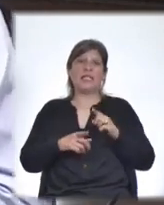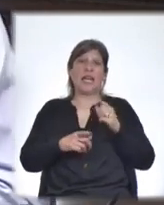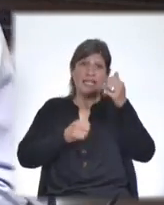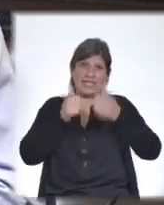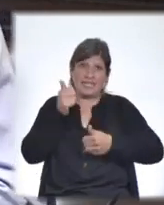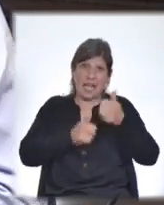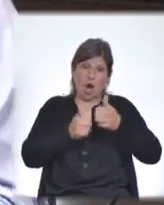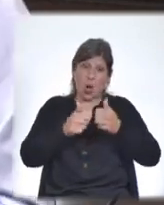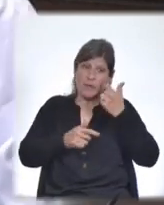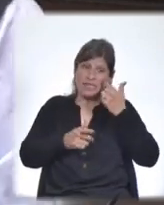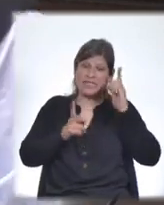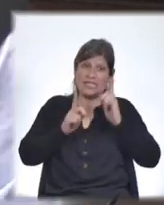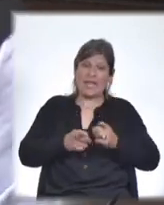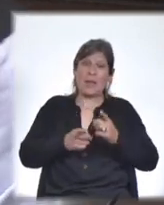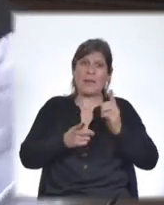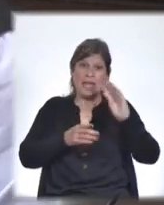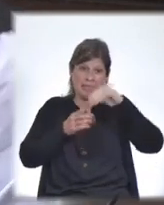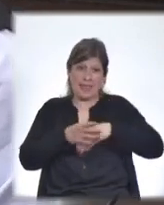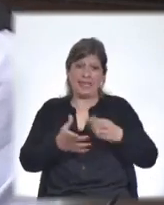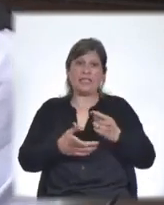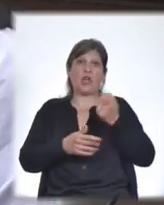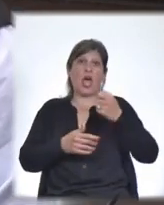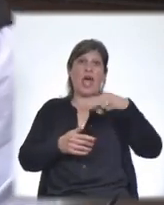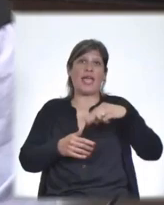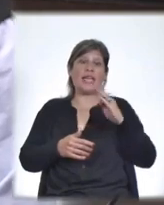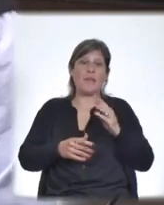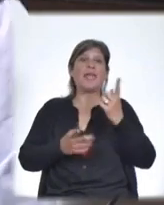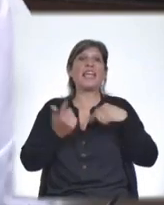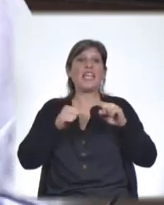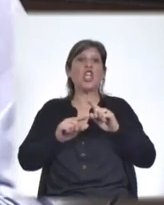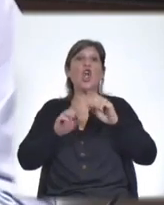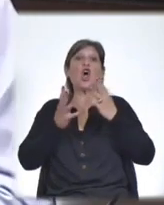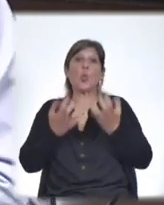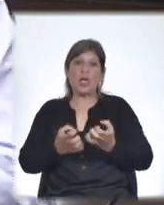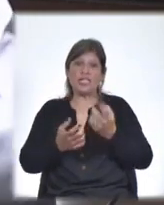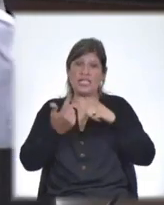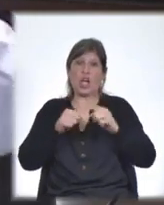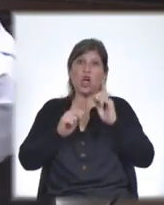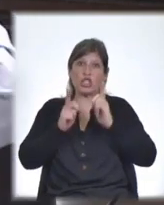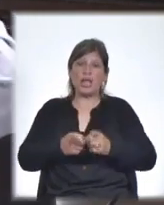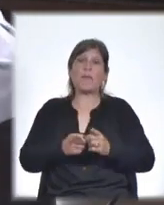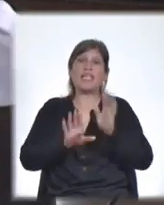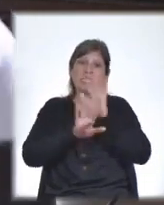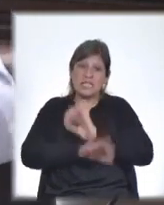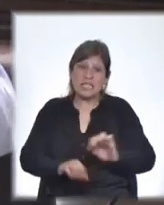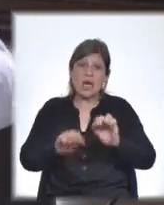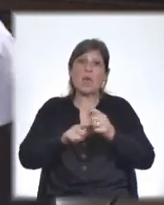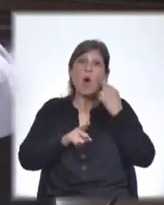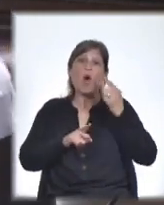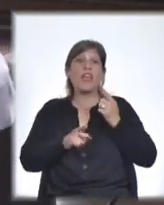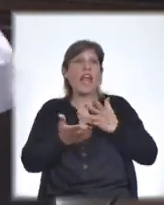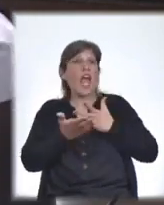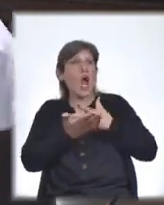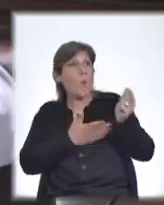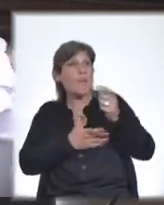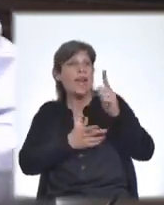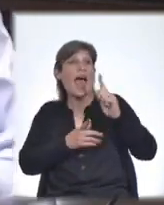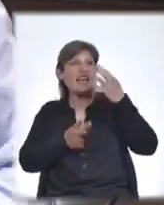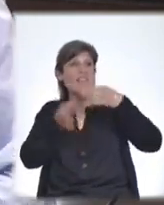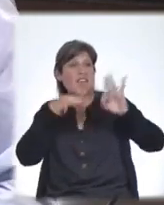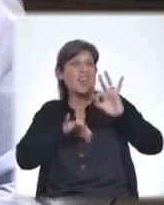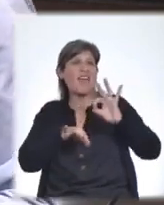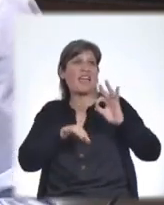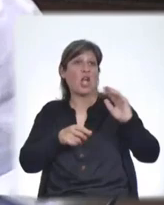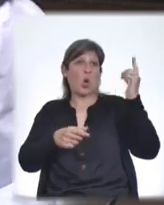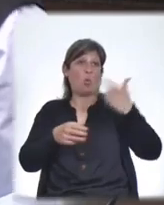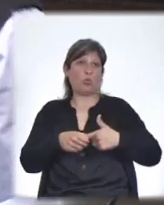también a la ANP, así como los puertos secos que tiene el país, que son administrados por la ANP, se podrá importar y vender